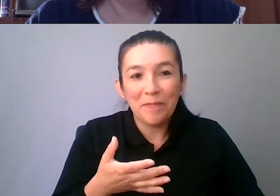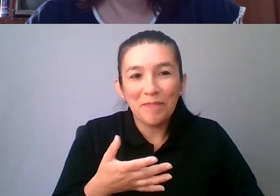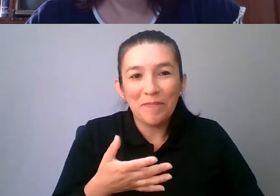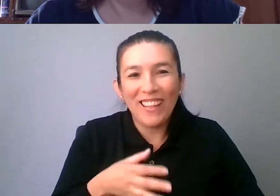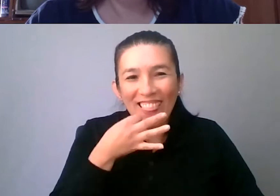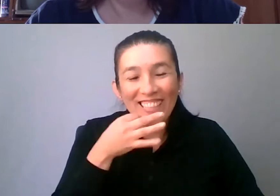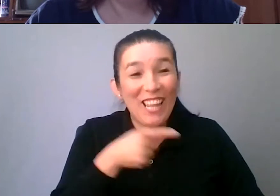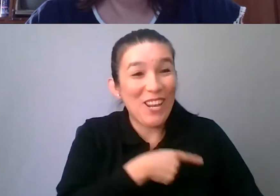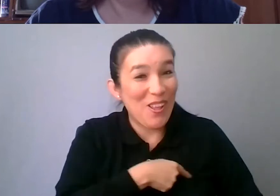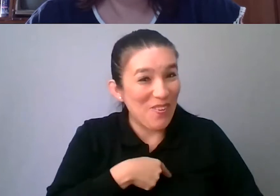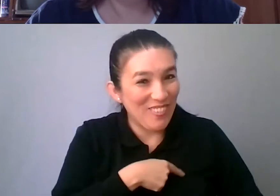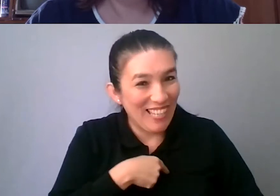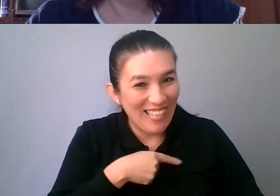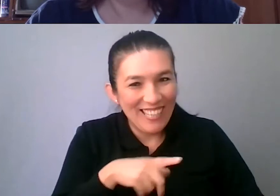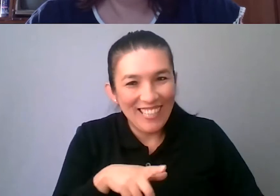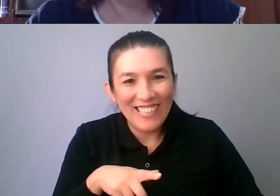la traductora,